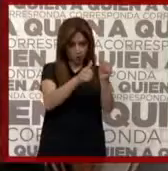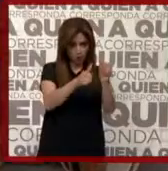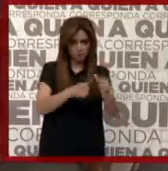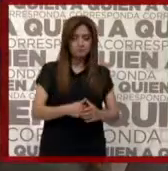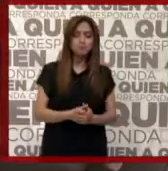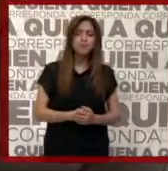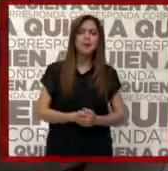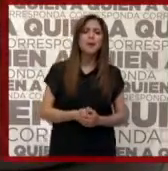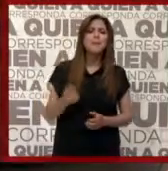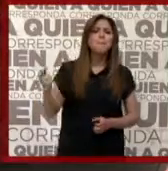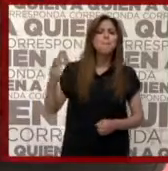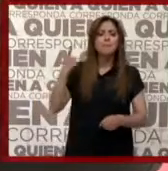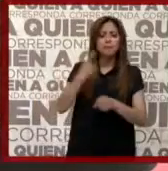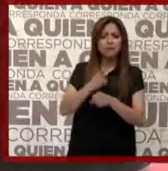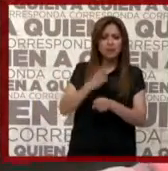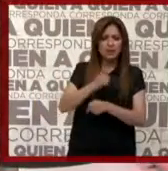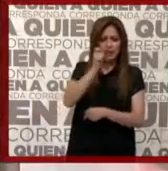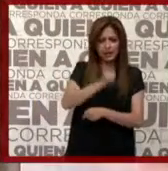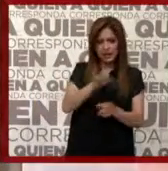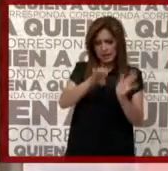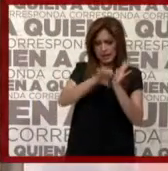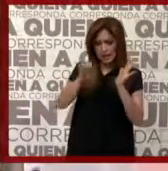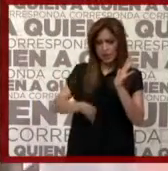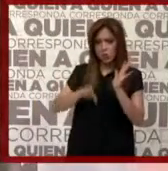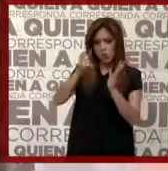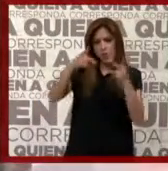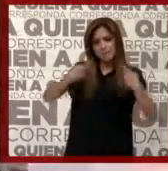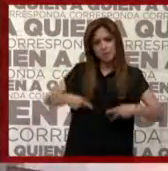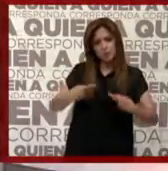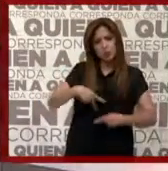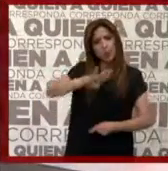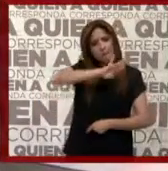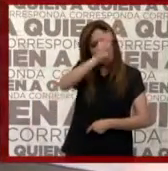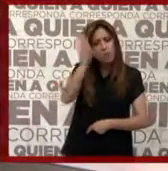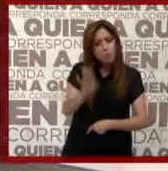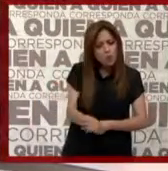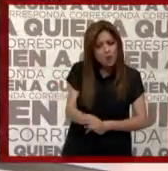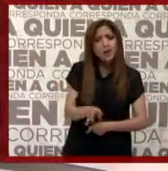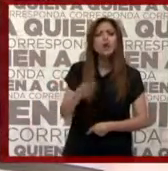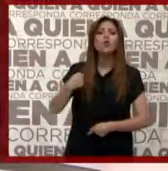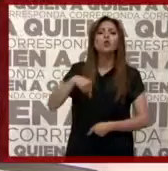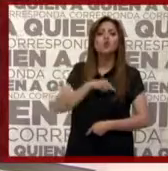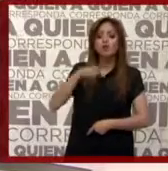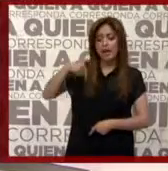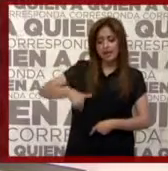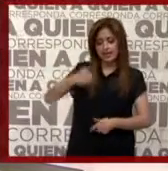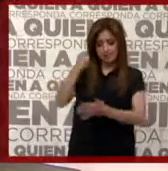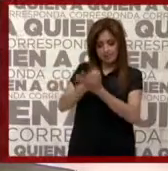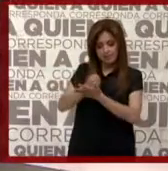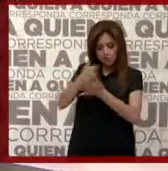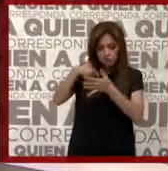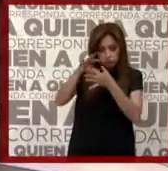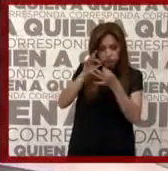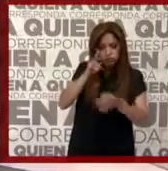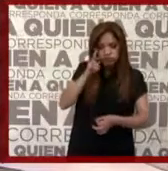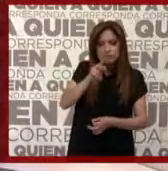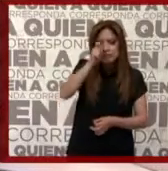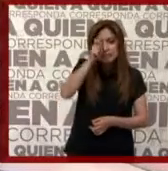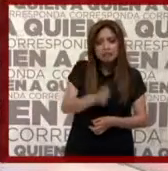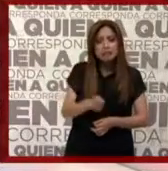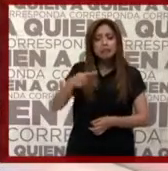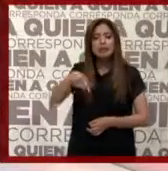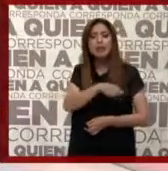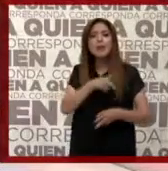la gente llega muere un pariente la gente lo hemos notado solos a lo largo 25 años pues vemos que hay una